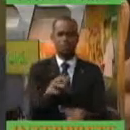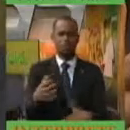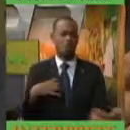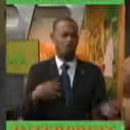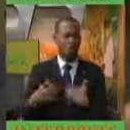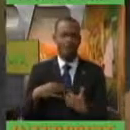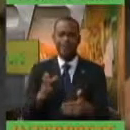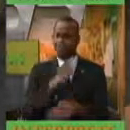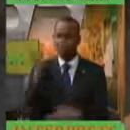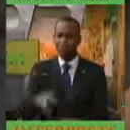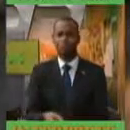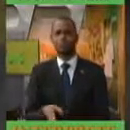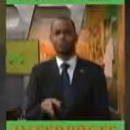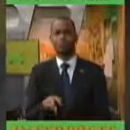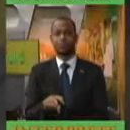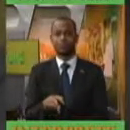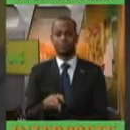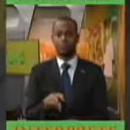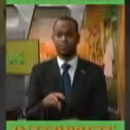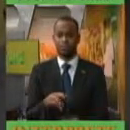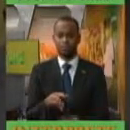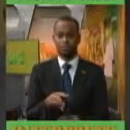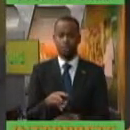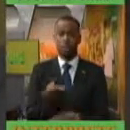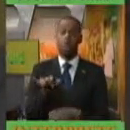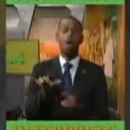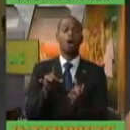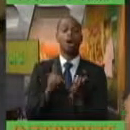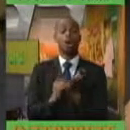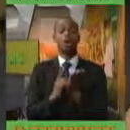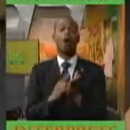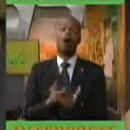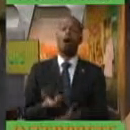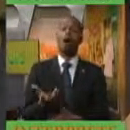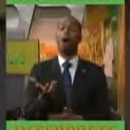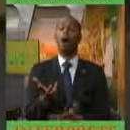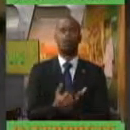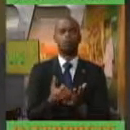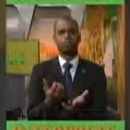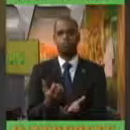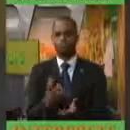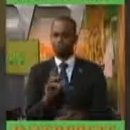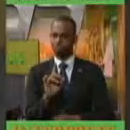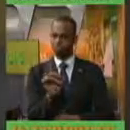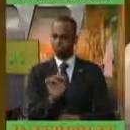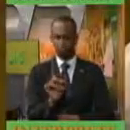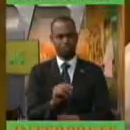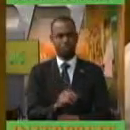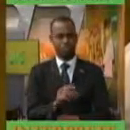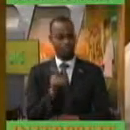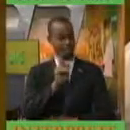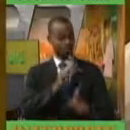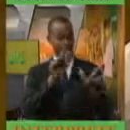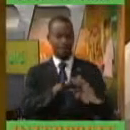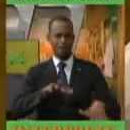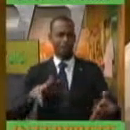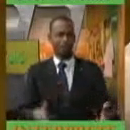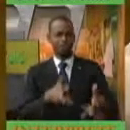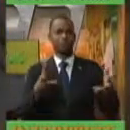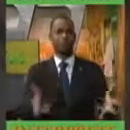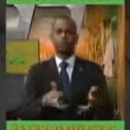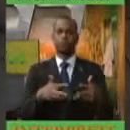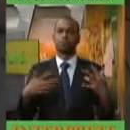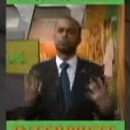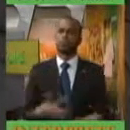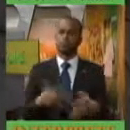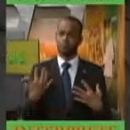queja, nunca vive de la discapacidad, ni por asomo. Es una inspiración para su pueblo.